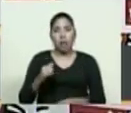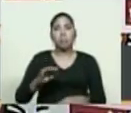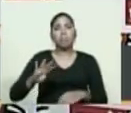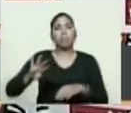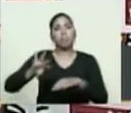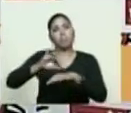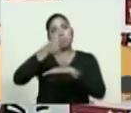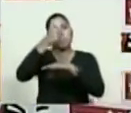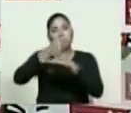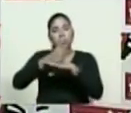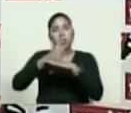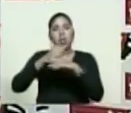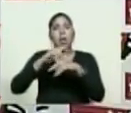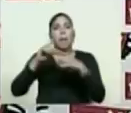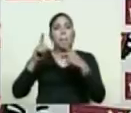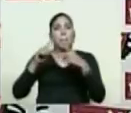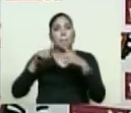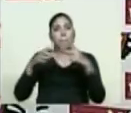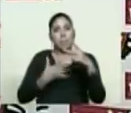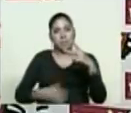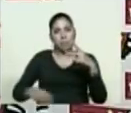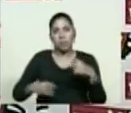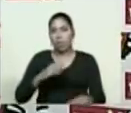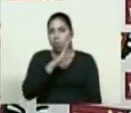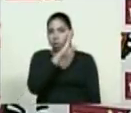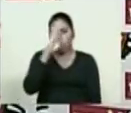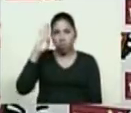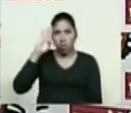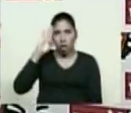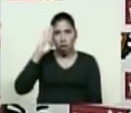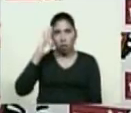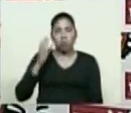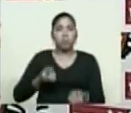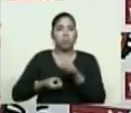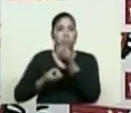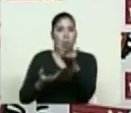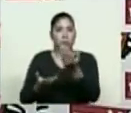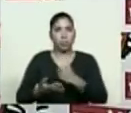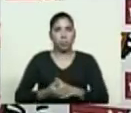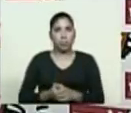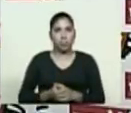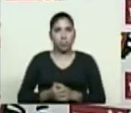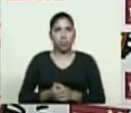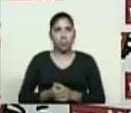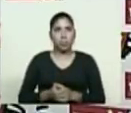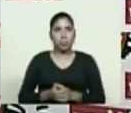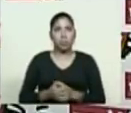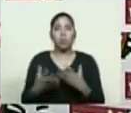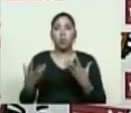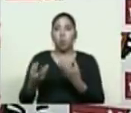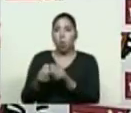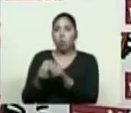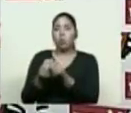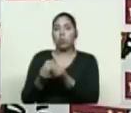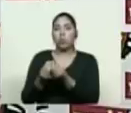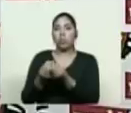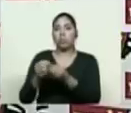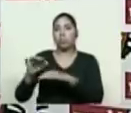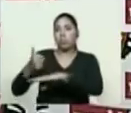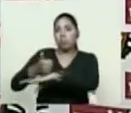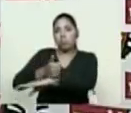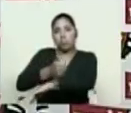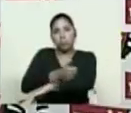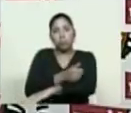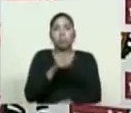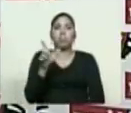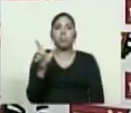del Partido Socialista Unido de Venezuela, Diosdado Cabello, se va a dirigir al país en rueda de prensa. Él se encuentra acompañado por integrantes de la Dirección Nacional de la